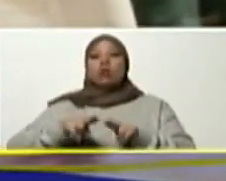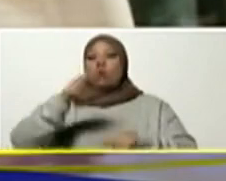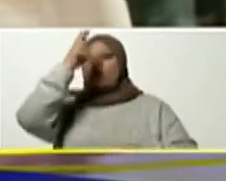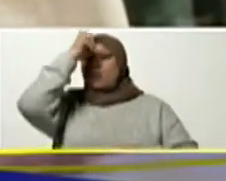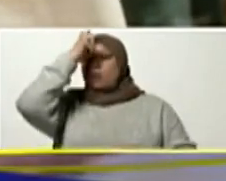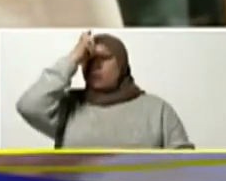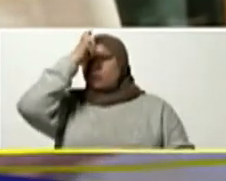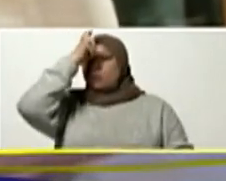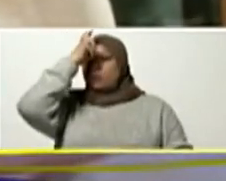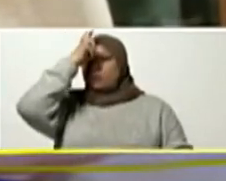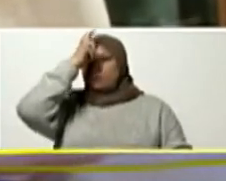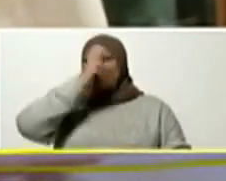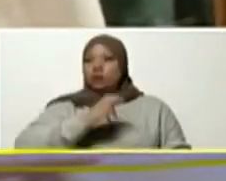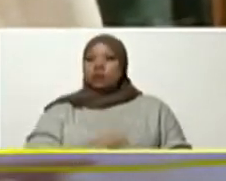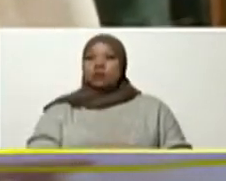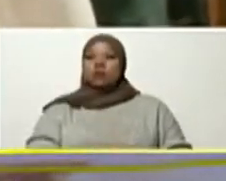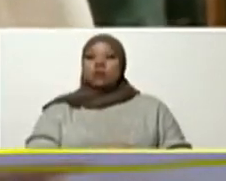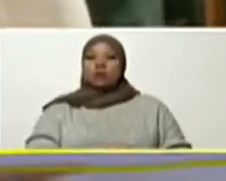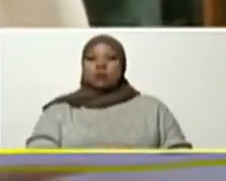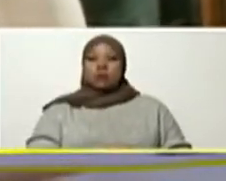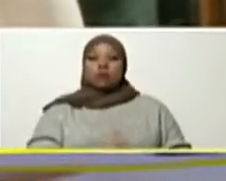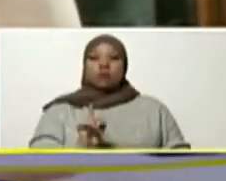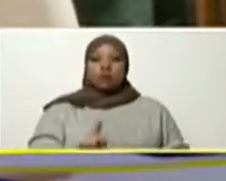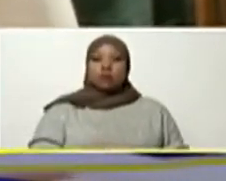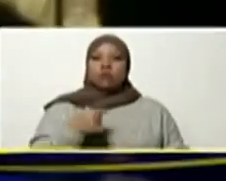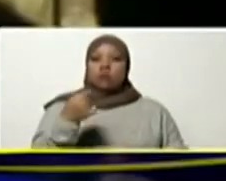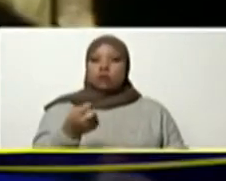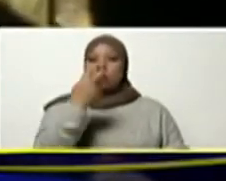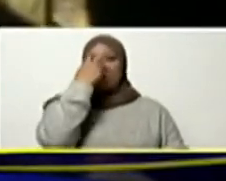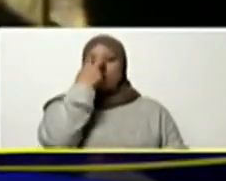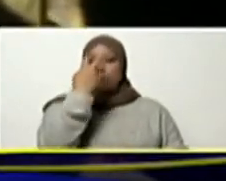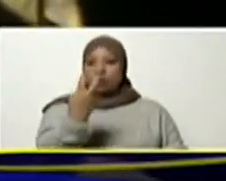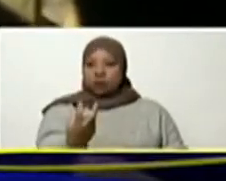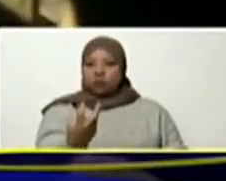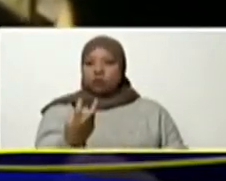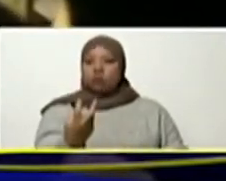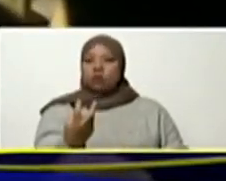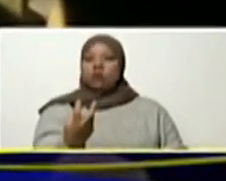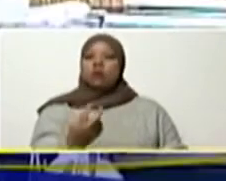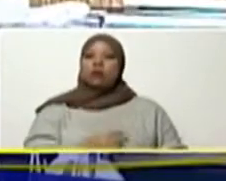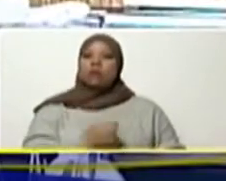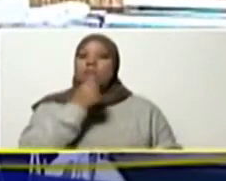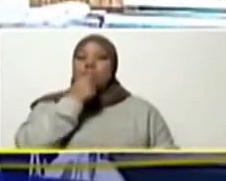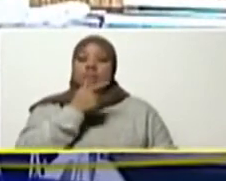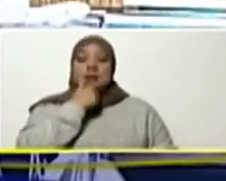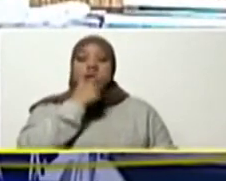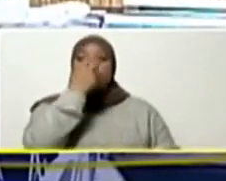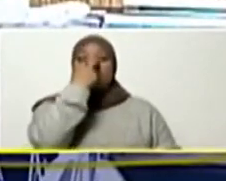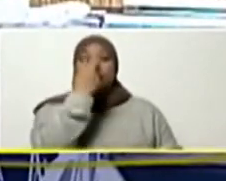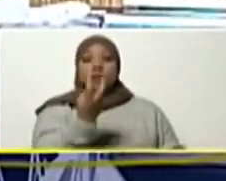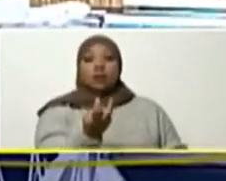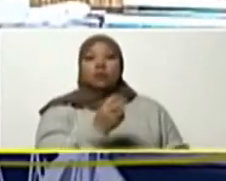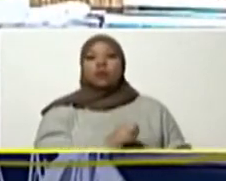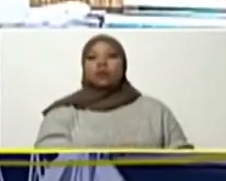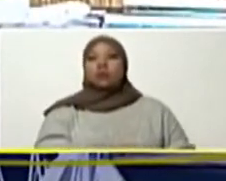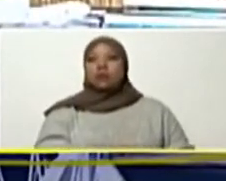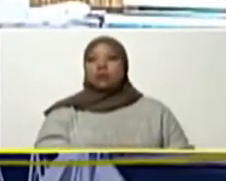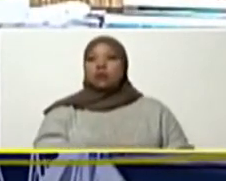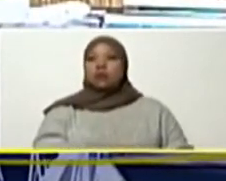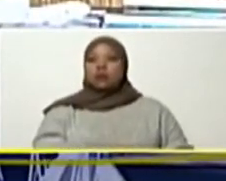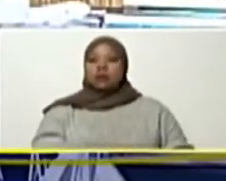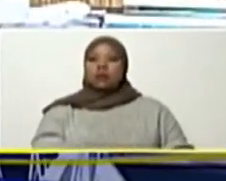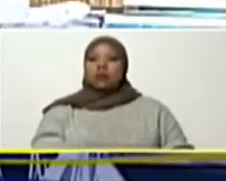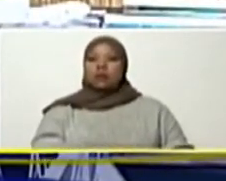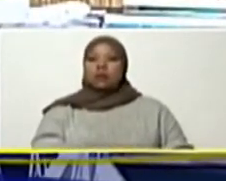Tutankamén. Y luego nos hicieron una invitación maravillosa y nos llevaron,